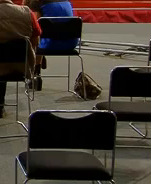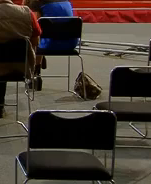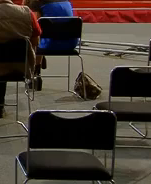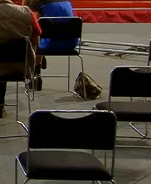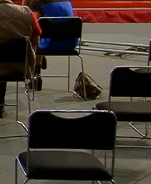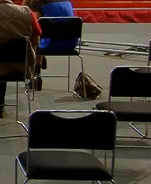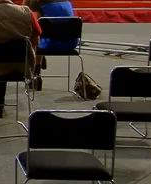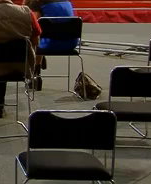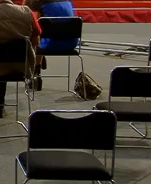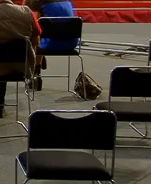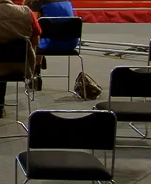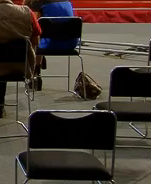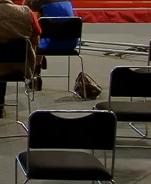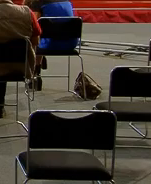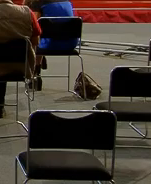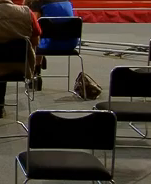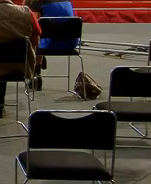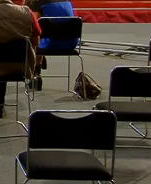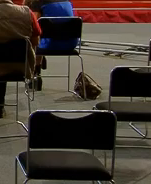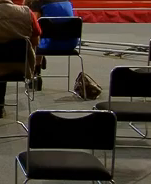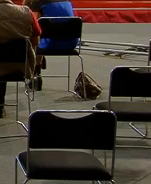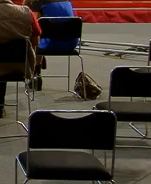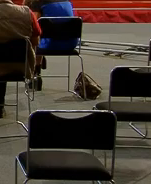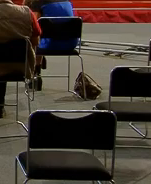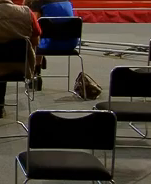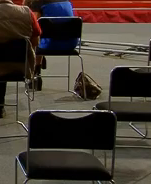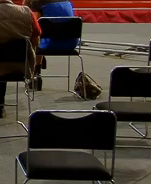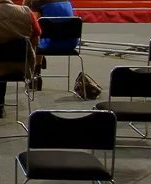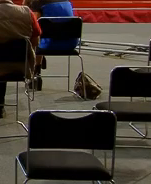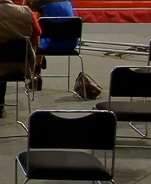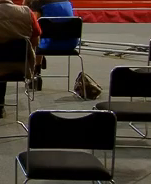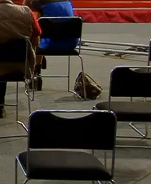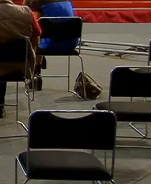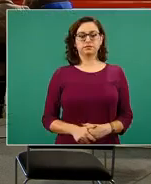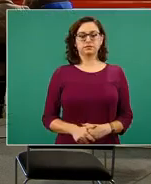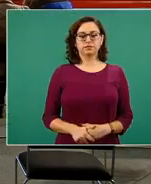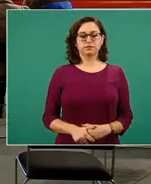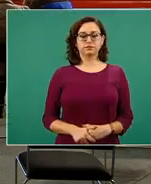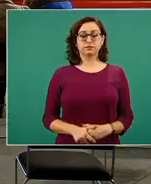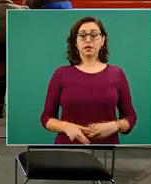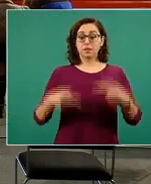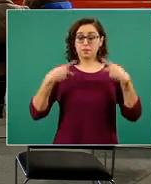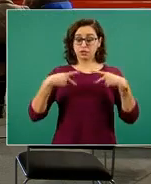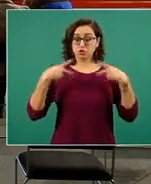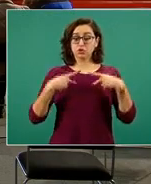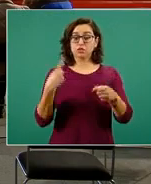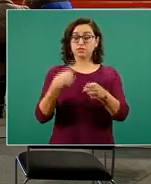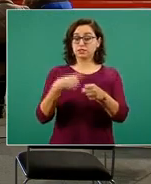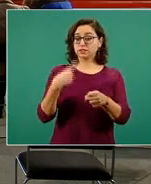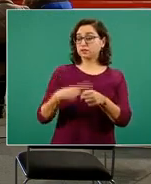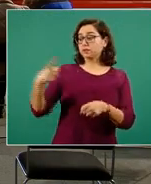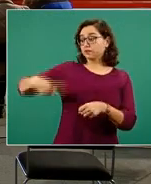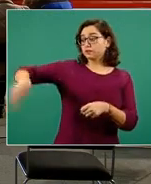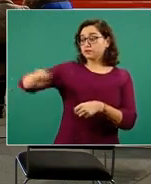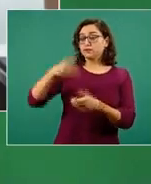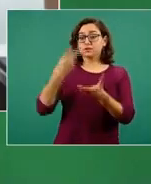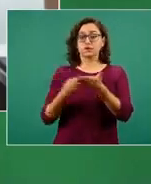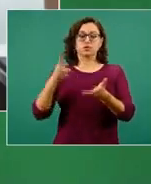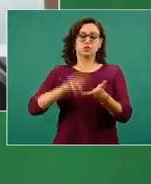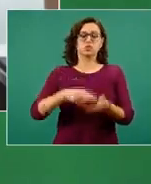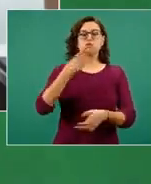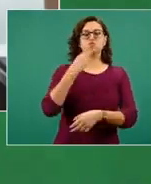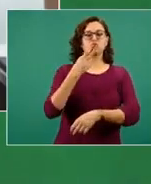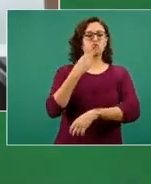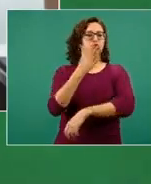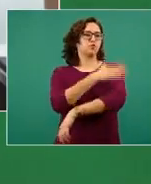mayores, sobre todo para el control de las enfermedades crónico-degenerativas como diabetes, hipertensión y crónico-degenerativas, se realizó